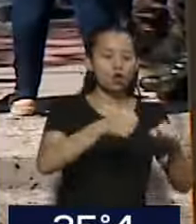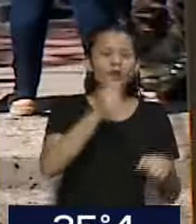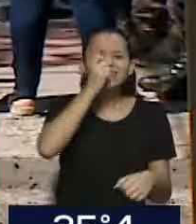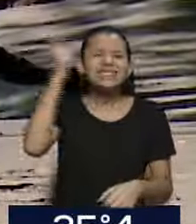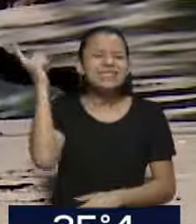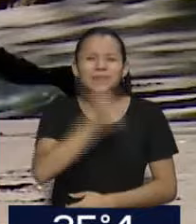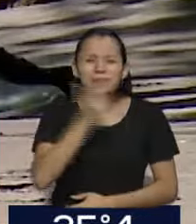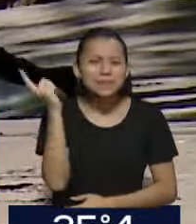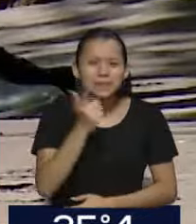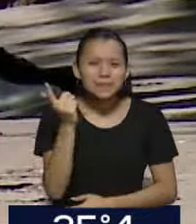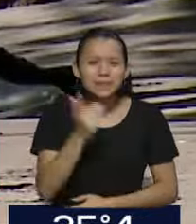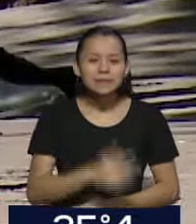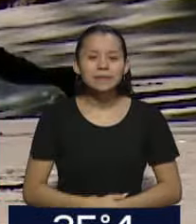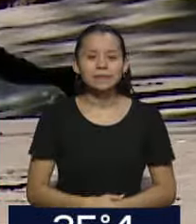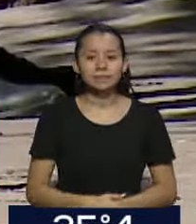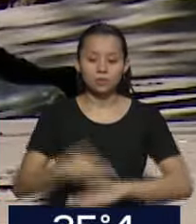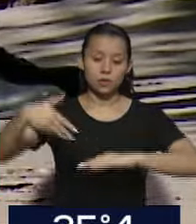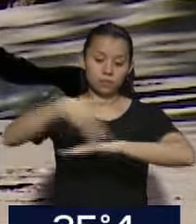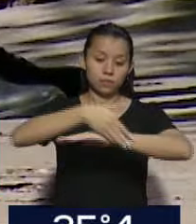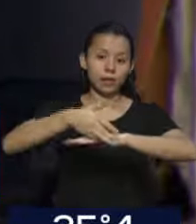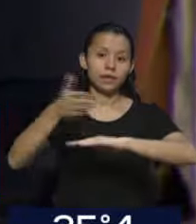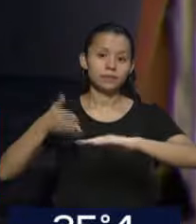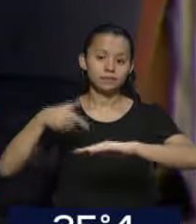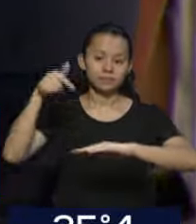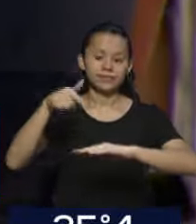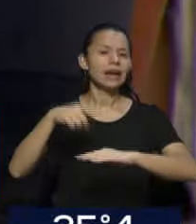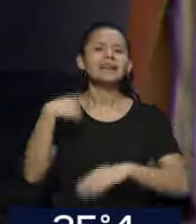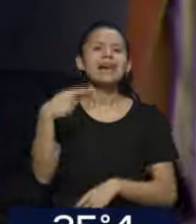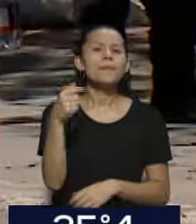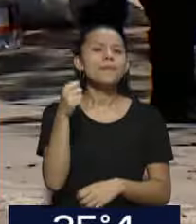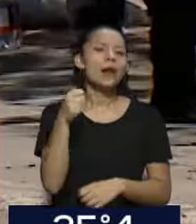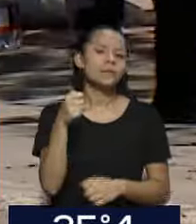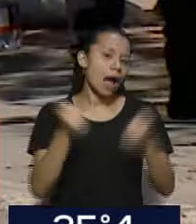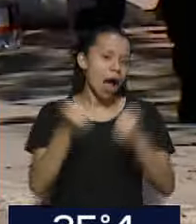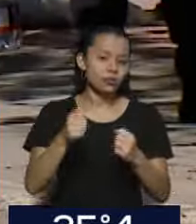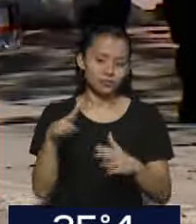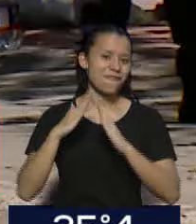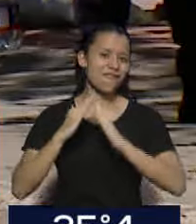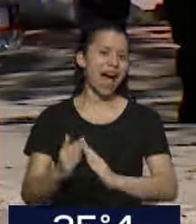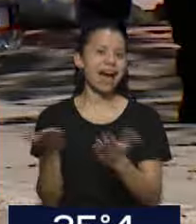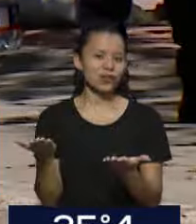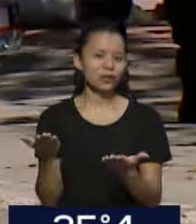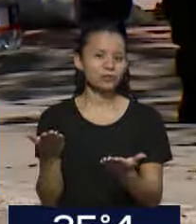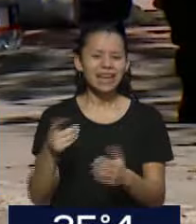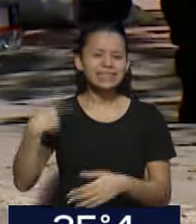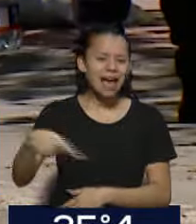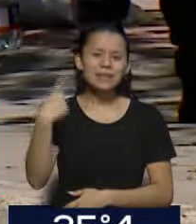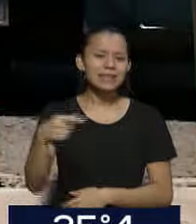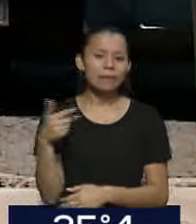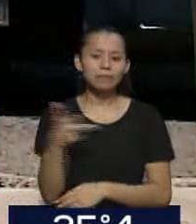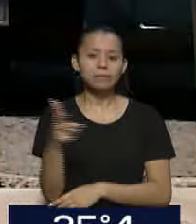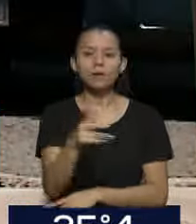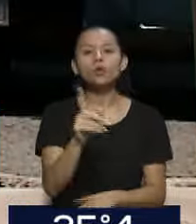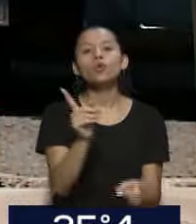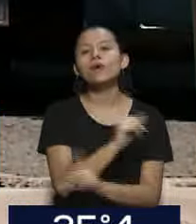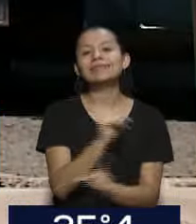venían a alta velocidad por una zona en la que no suelen transitar. Estamos hablando de un barrio, ¿no? No es habitual tampoco que